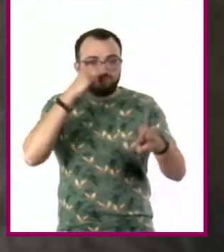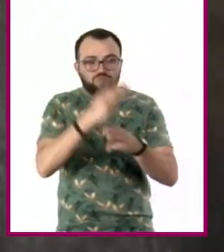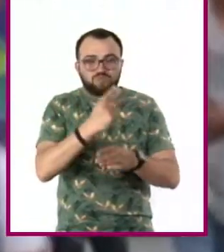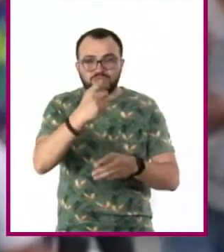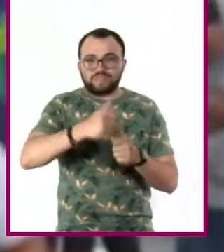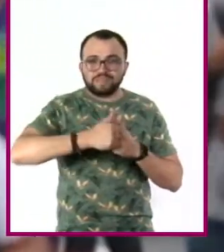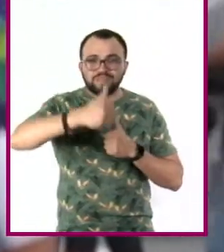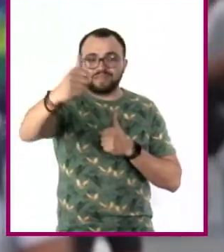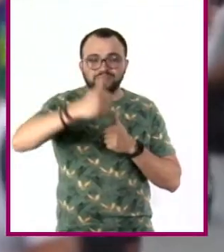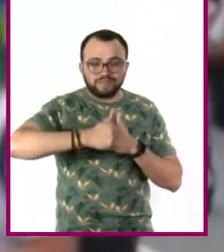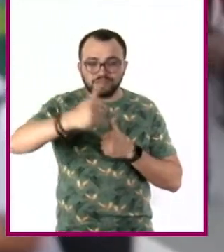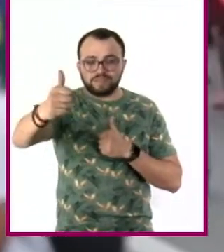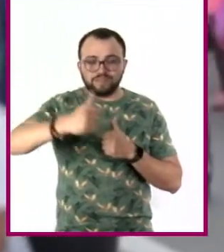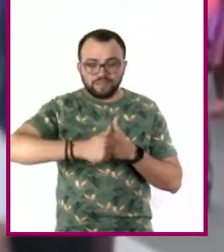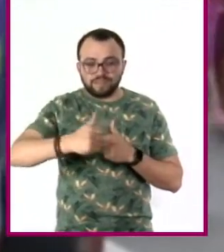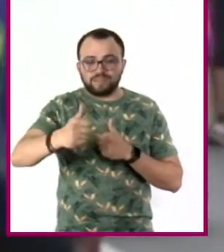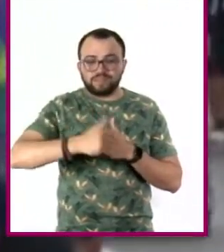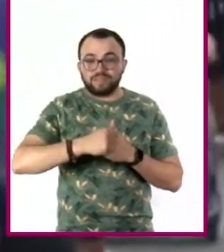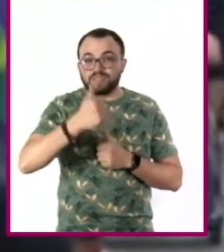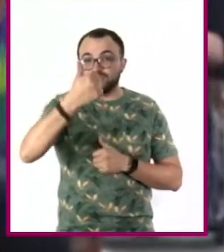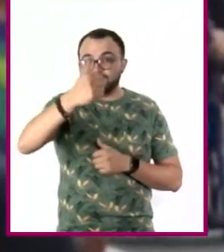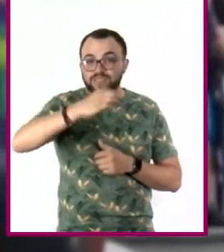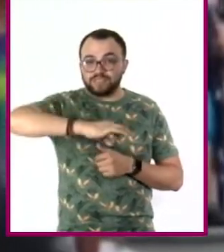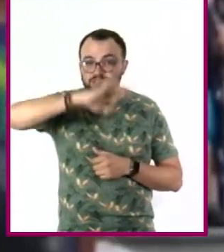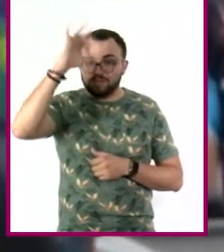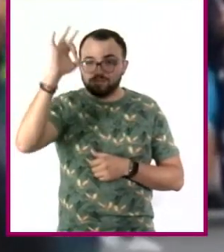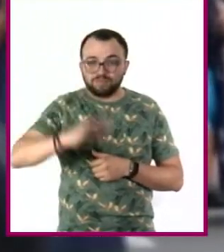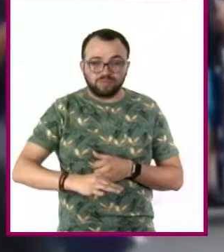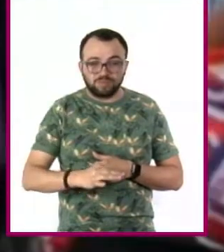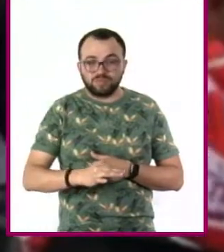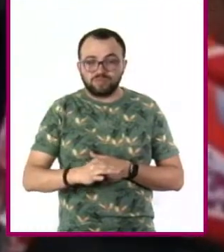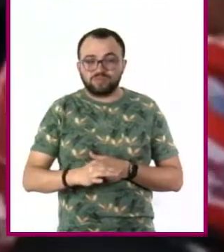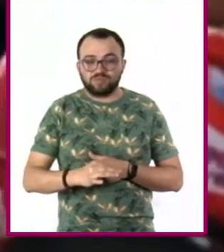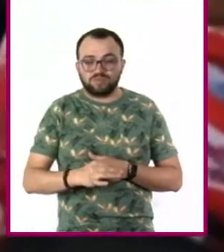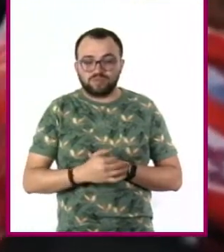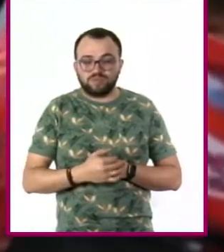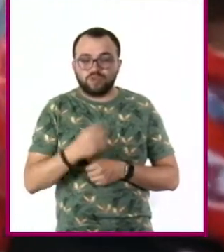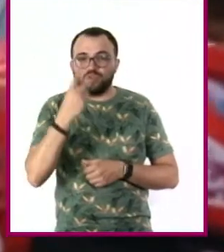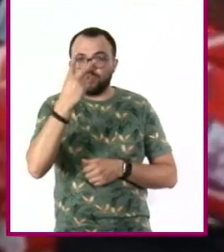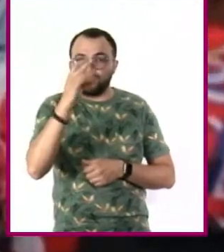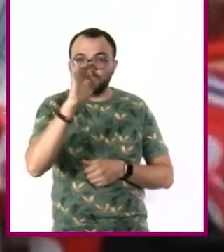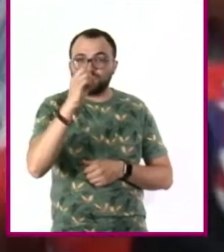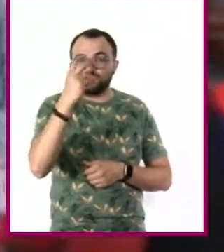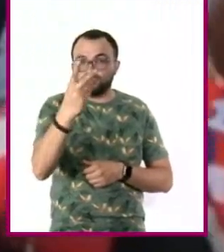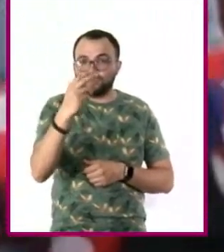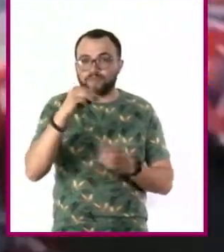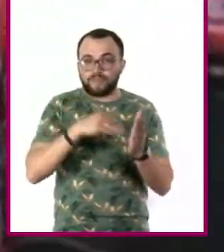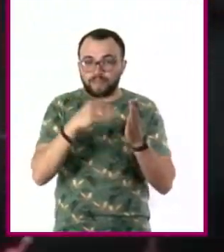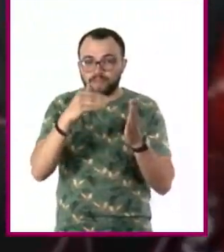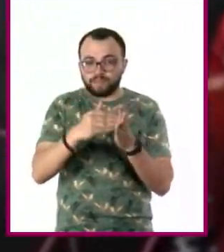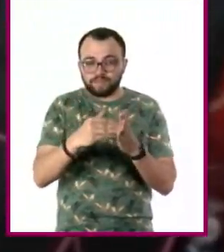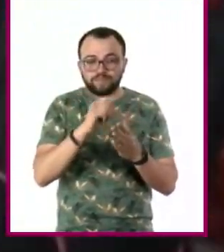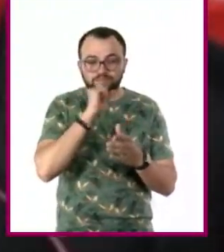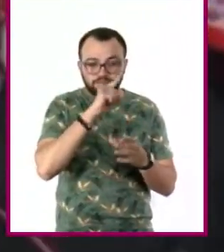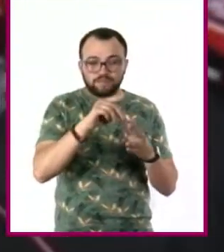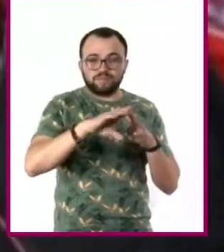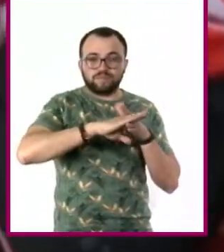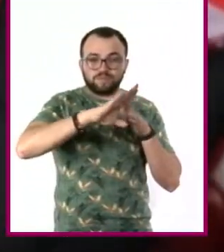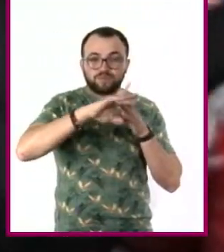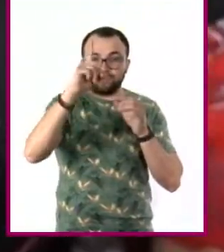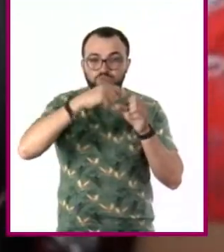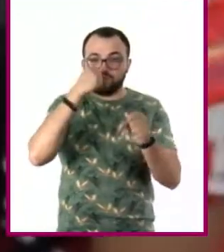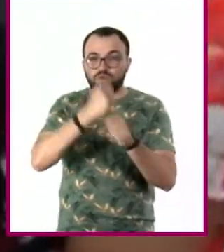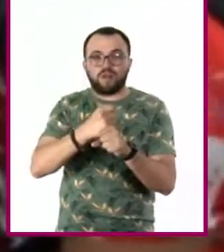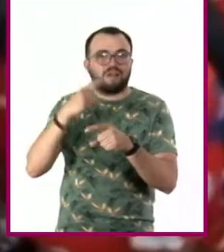de migrantes representa el 6% del total mundial, con 2.2 millones de migrantes al año procedentes de